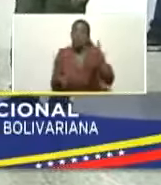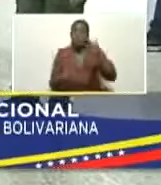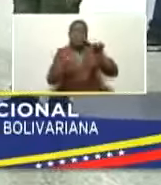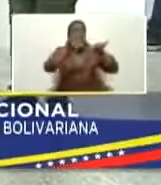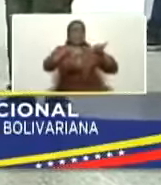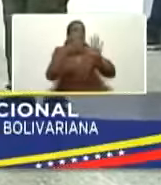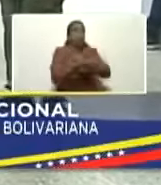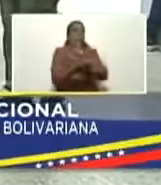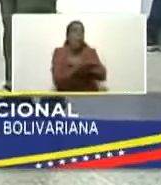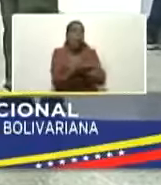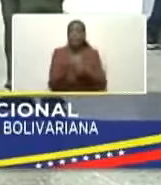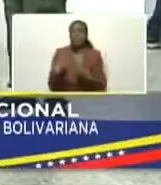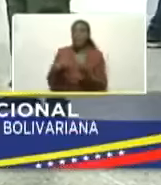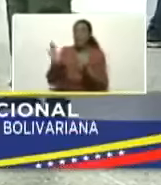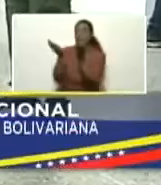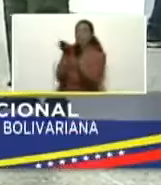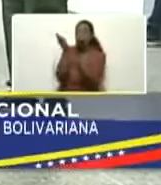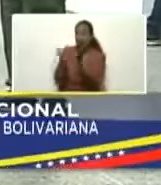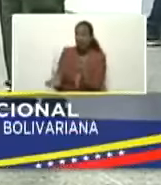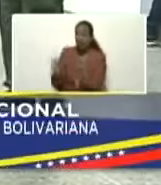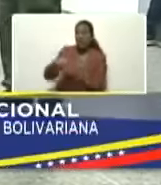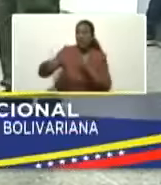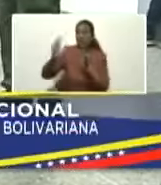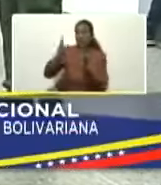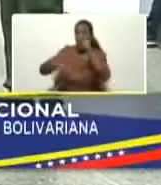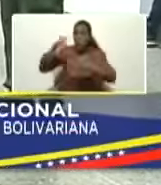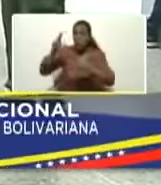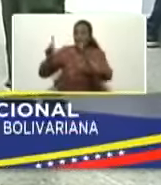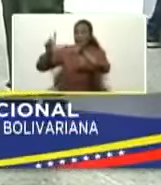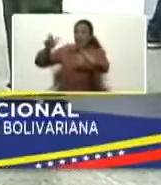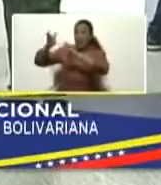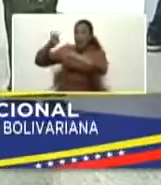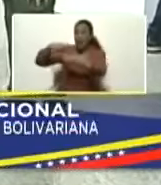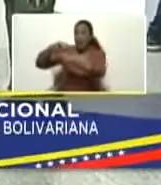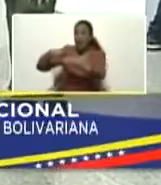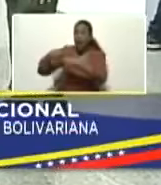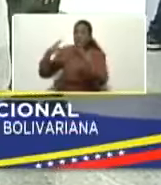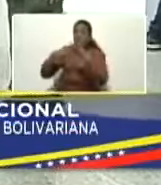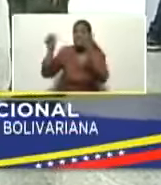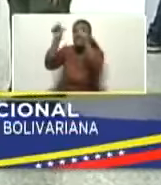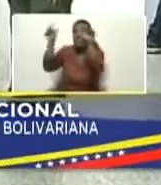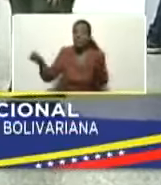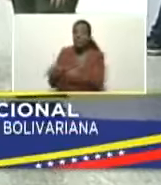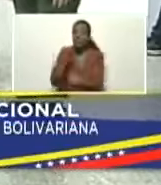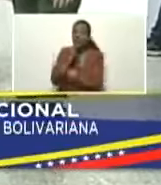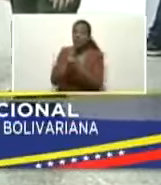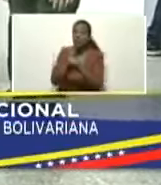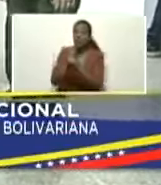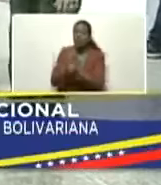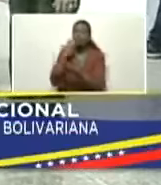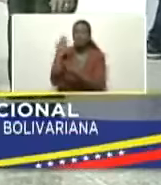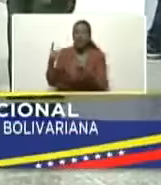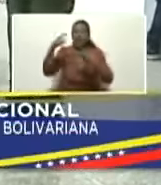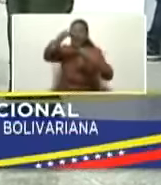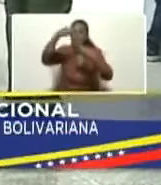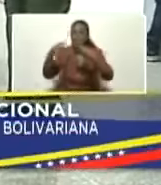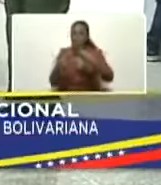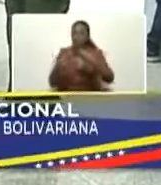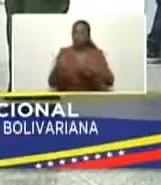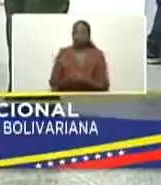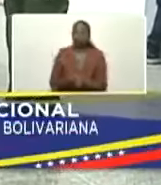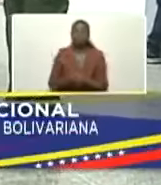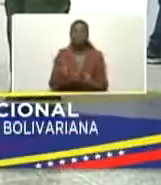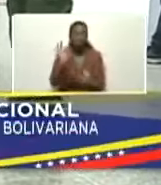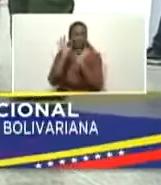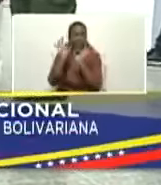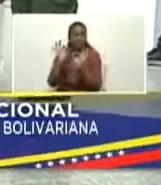ingeniería? Ingeniería civil, ingeniería de gas y sistema. Naguará, en la